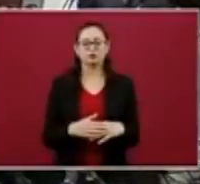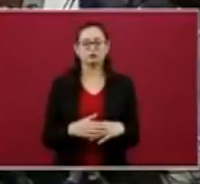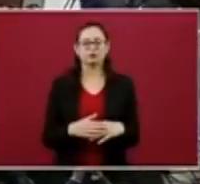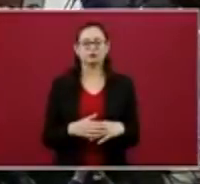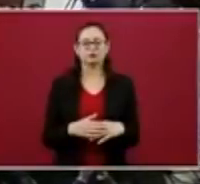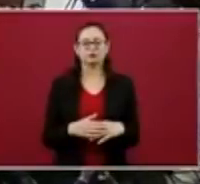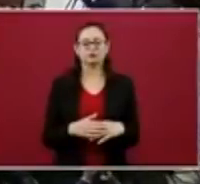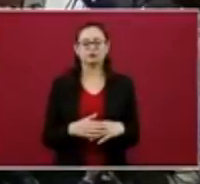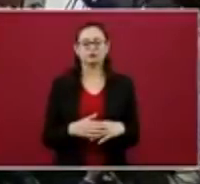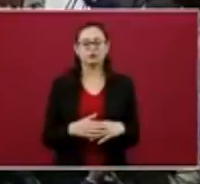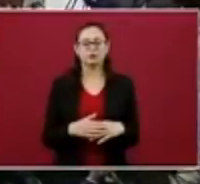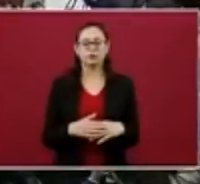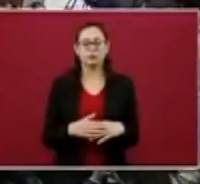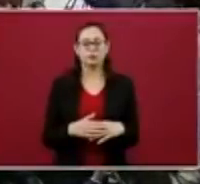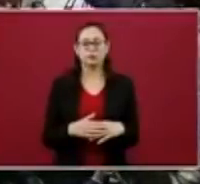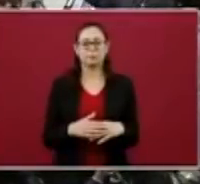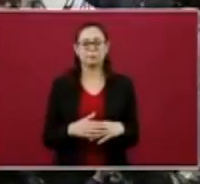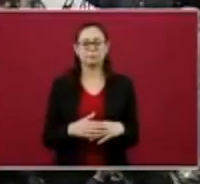el medio